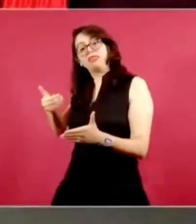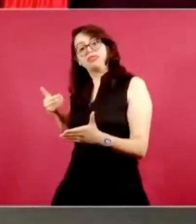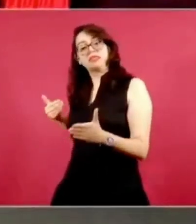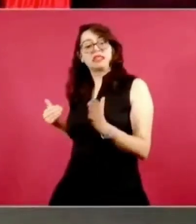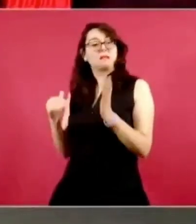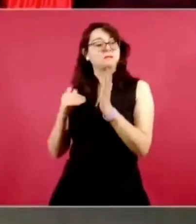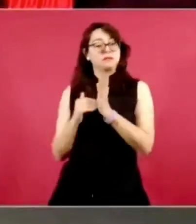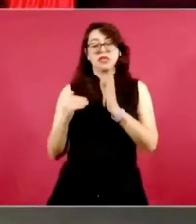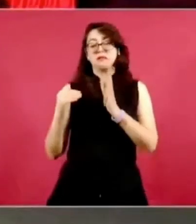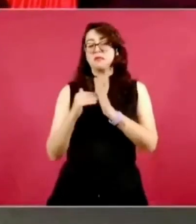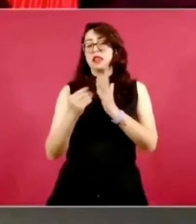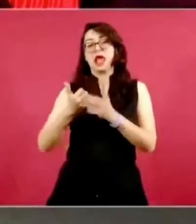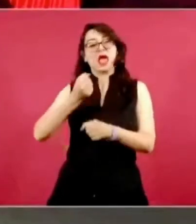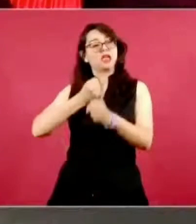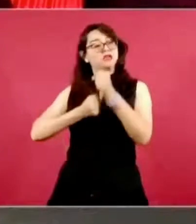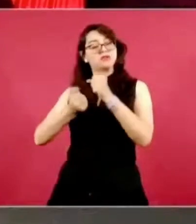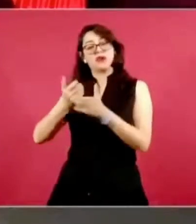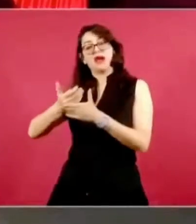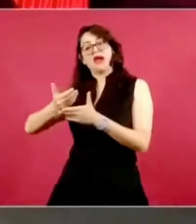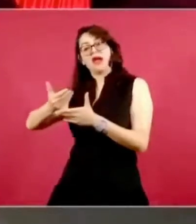civilizaciones.